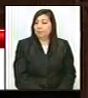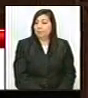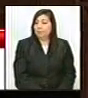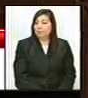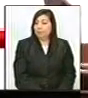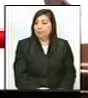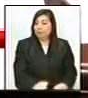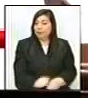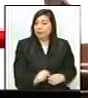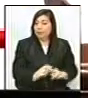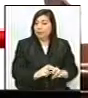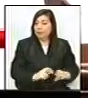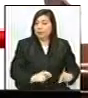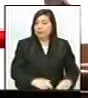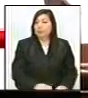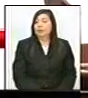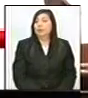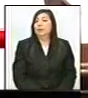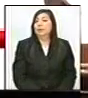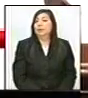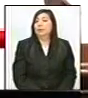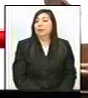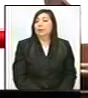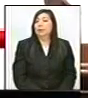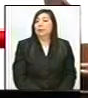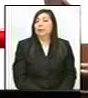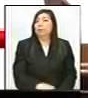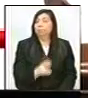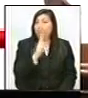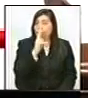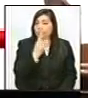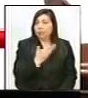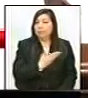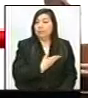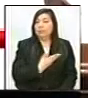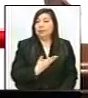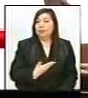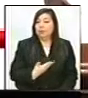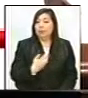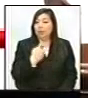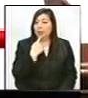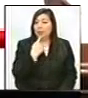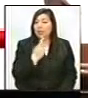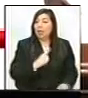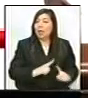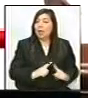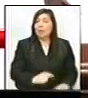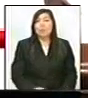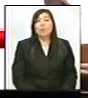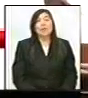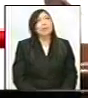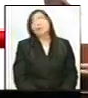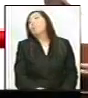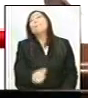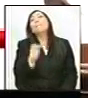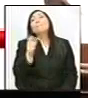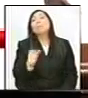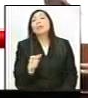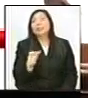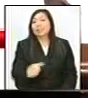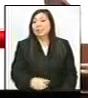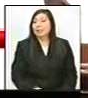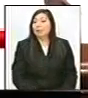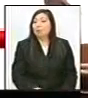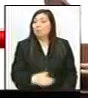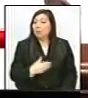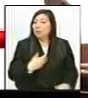la práctica parlamentaria. Usted tiene que, a través de la mesa o la presidencia, si se quiere referir a alguna persona en específico, para